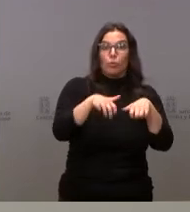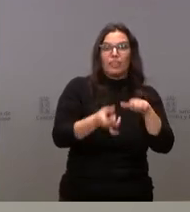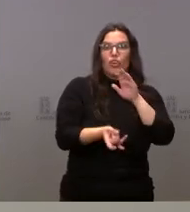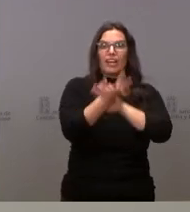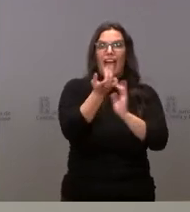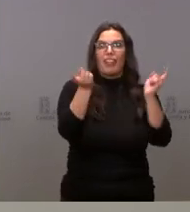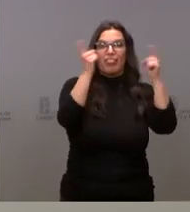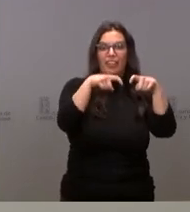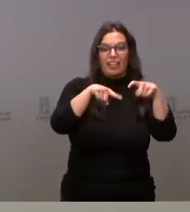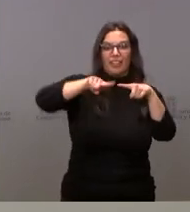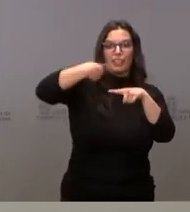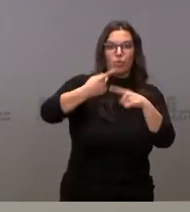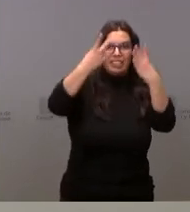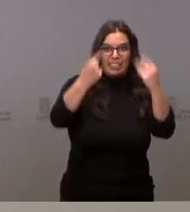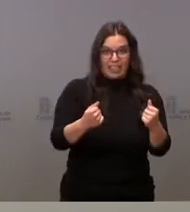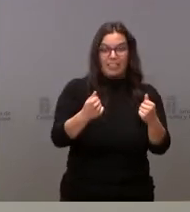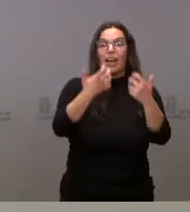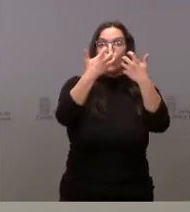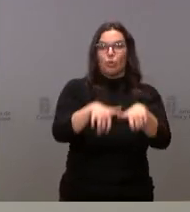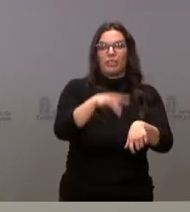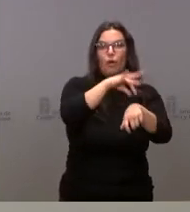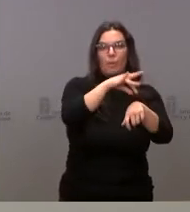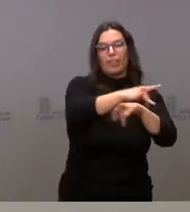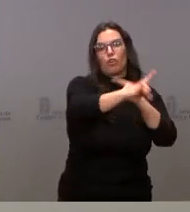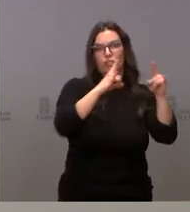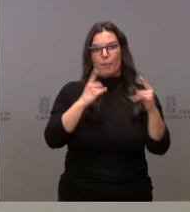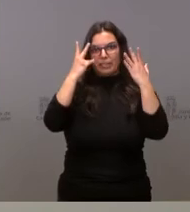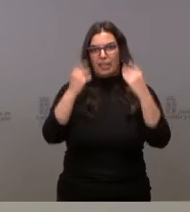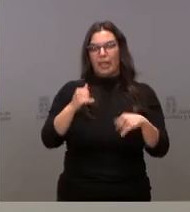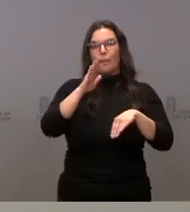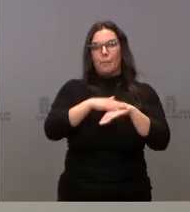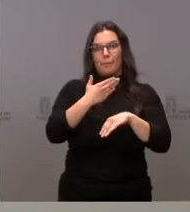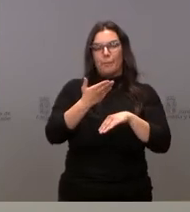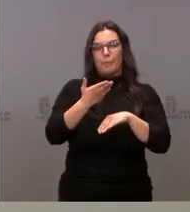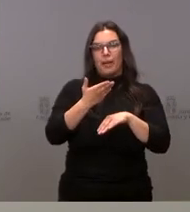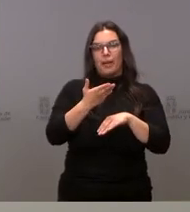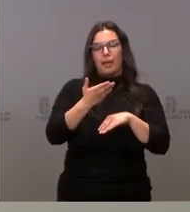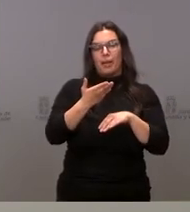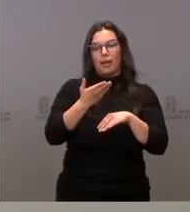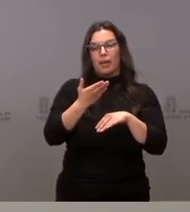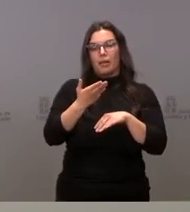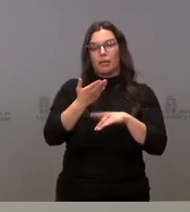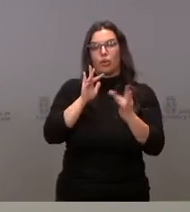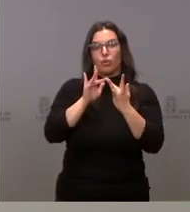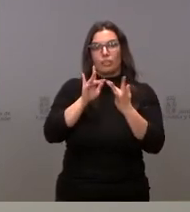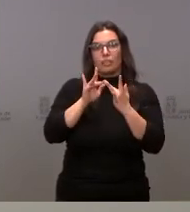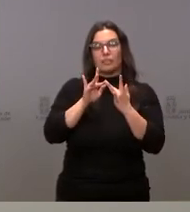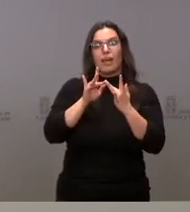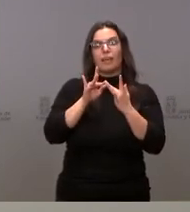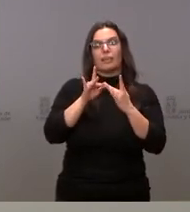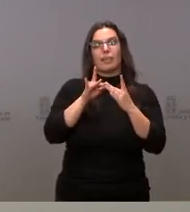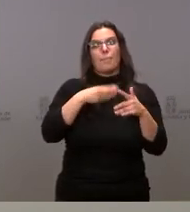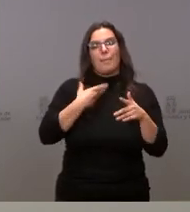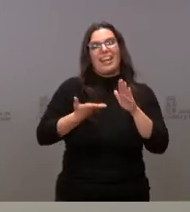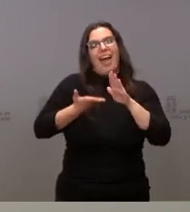los siete días que de modo telefónico el médico procederá a poner a disposición del usuario la parte